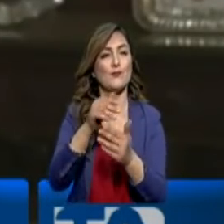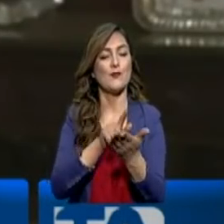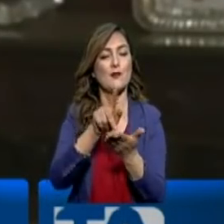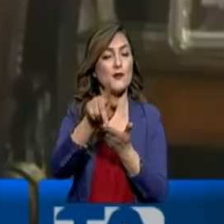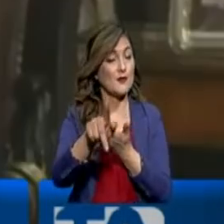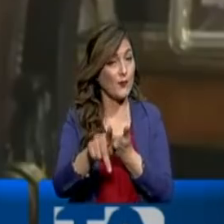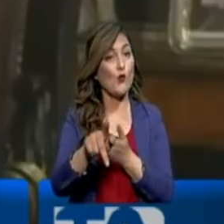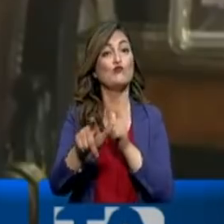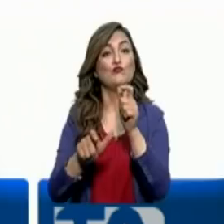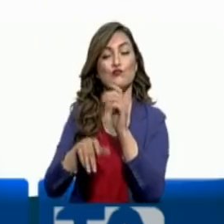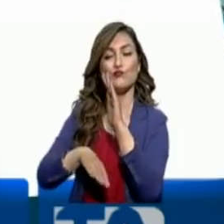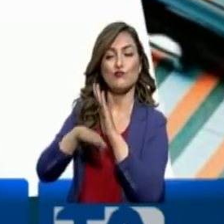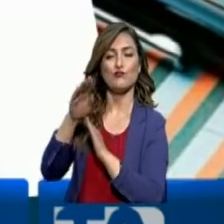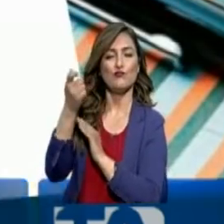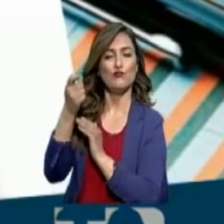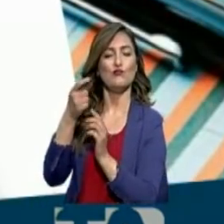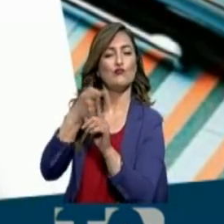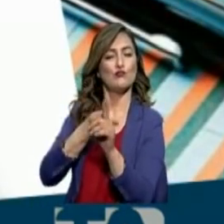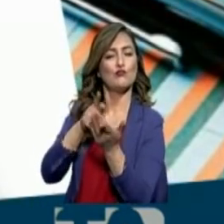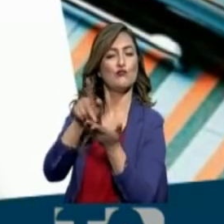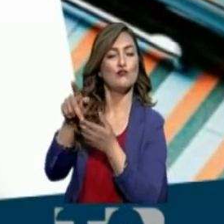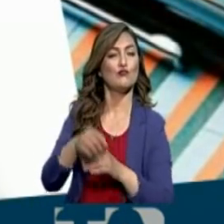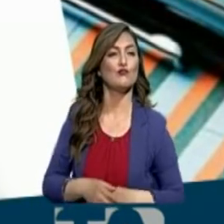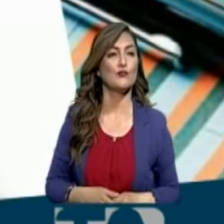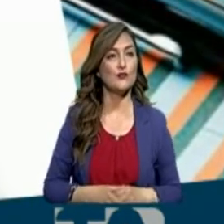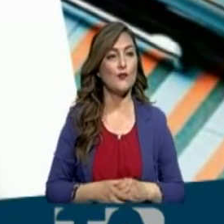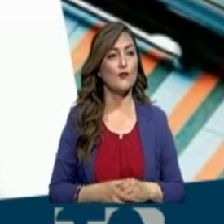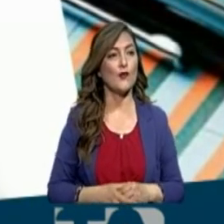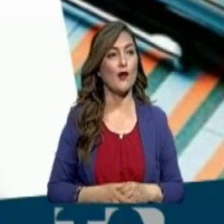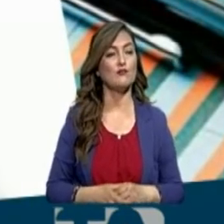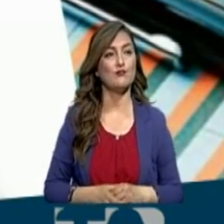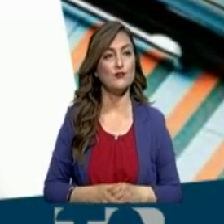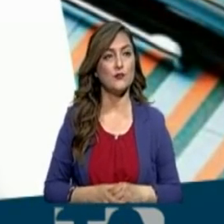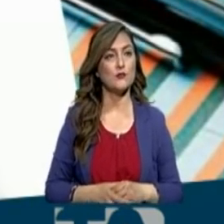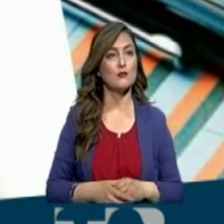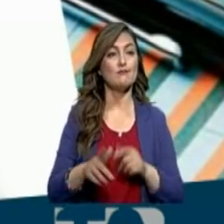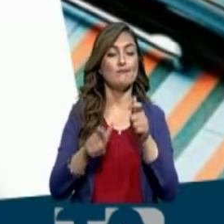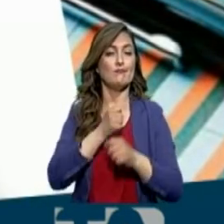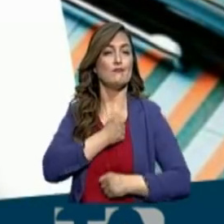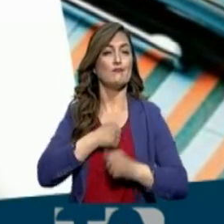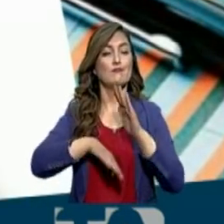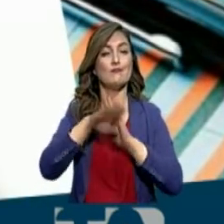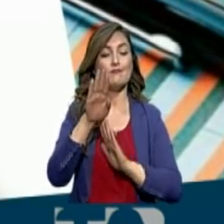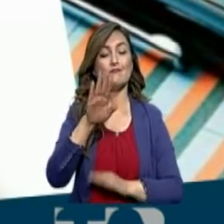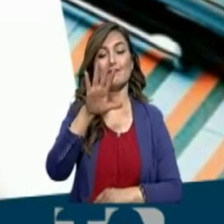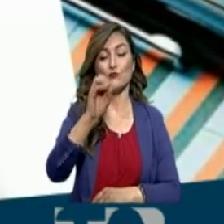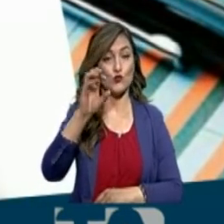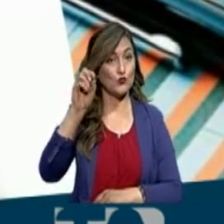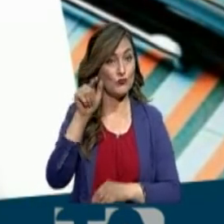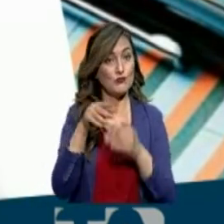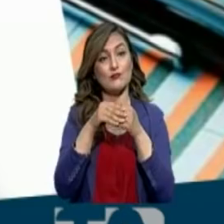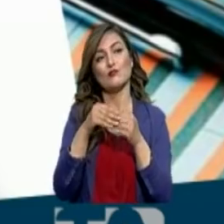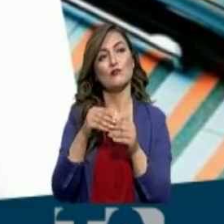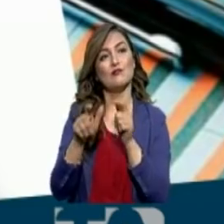paguen quienes más ganan. Además, habrá una contribución especial temporal para las personas con patrimonios mayores a los 500